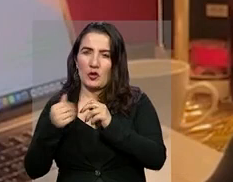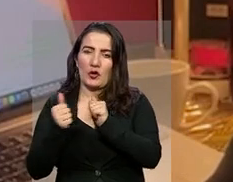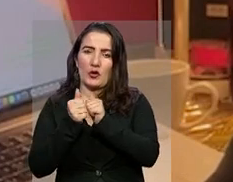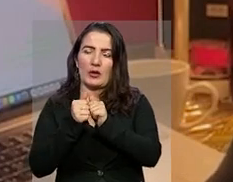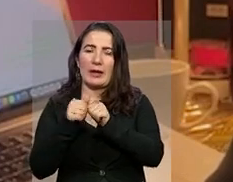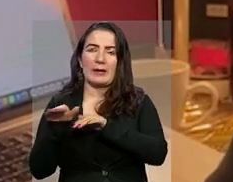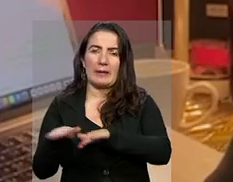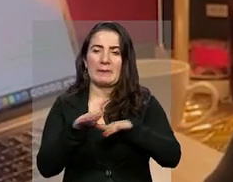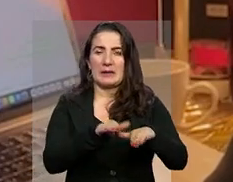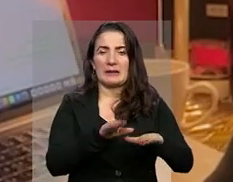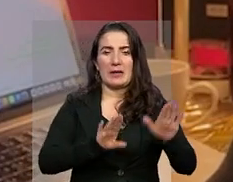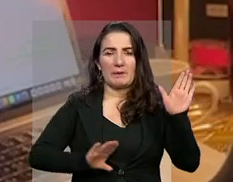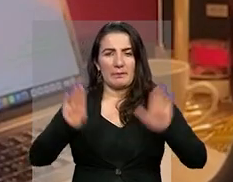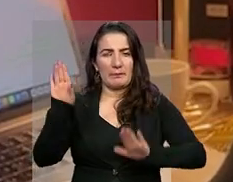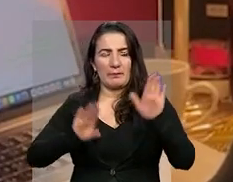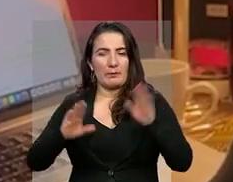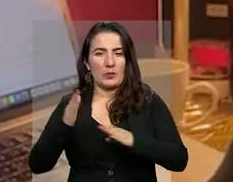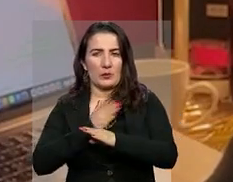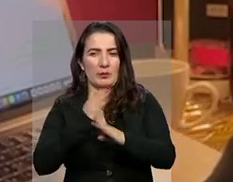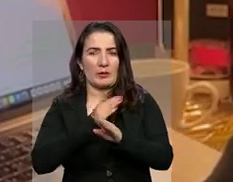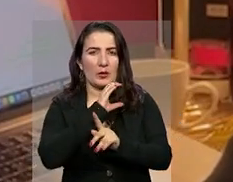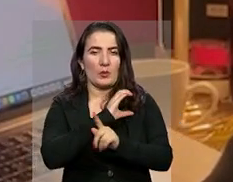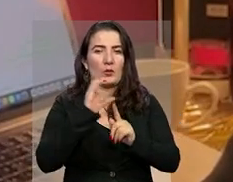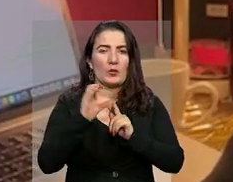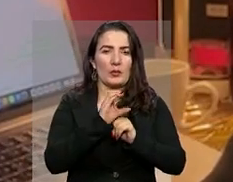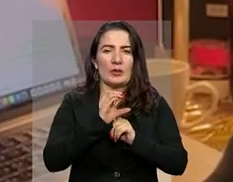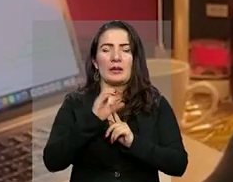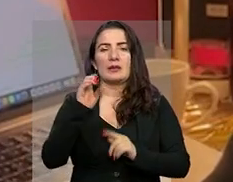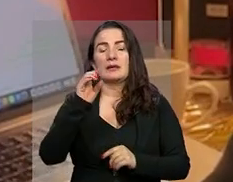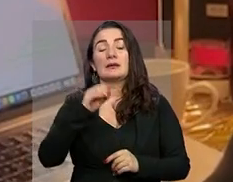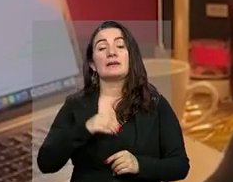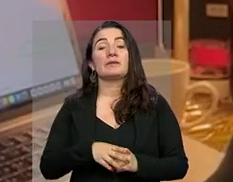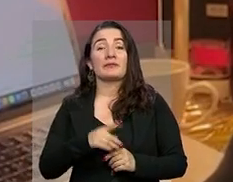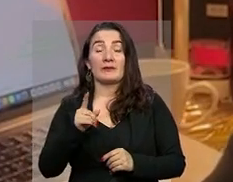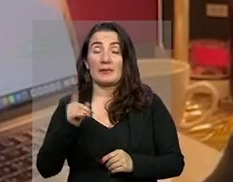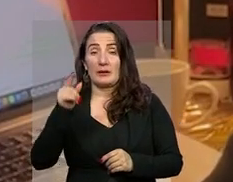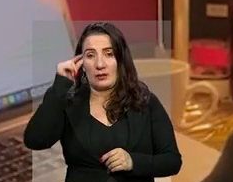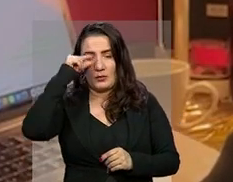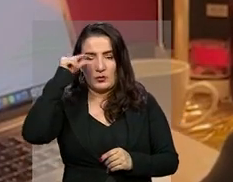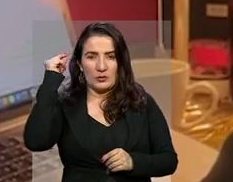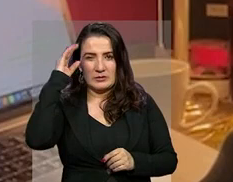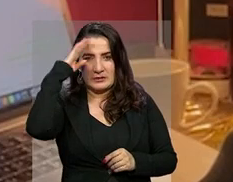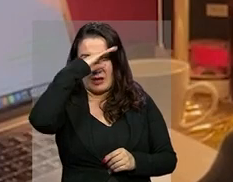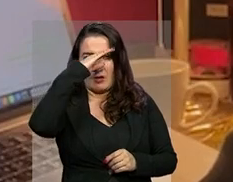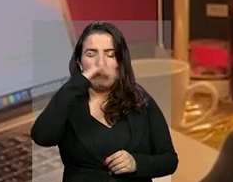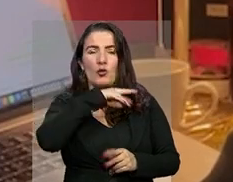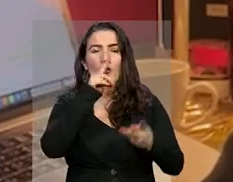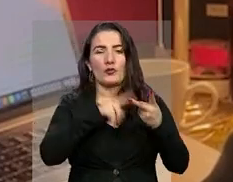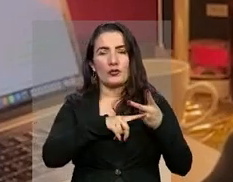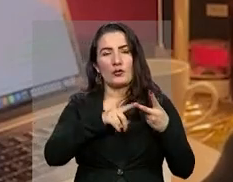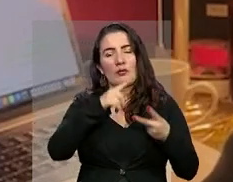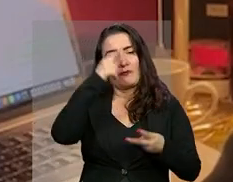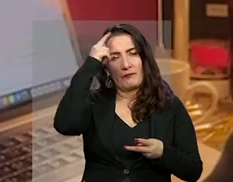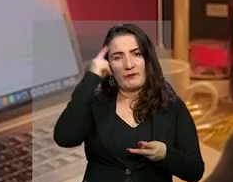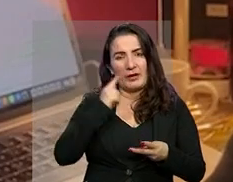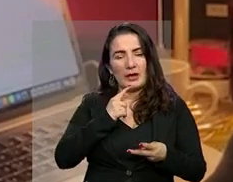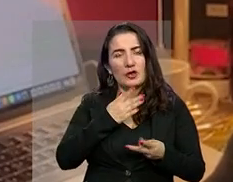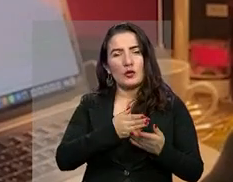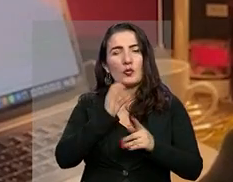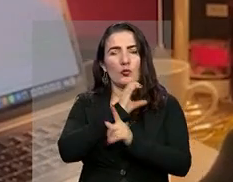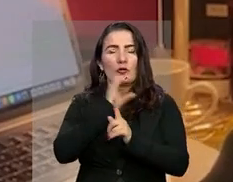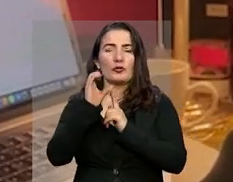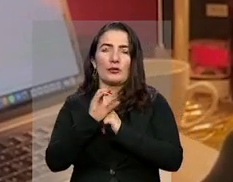los representantes de la programática de cultura de la campaña de Sergio Fajardo y de Gustavo Petro. Cultura